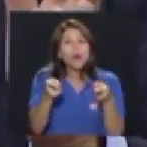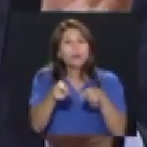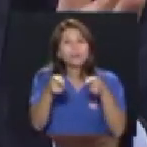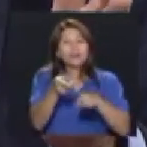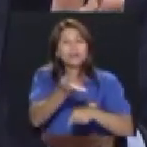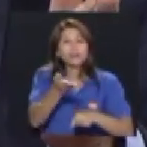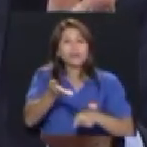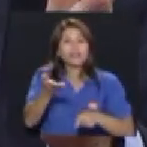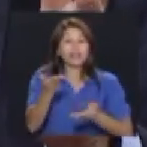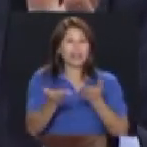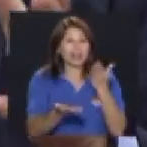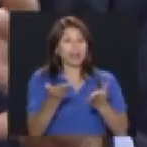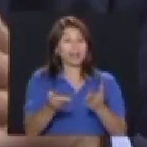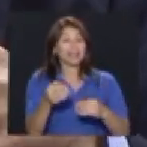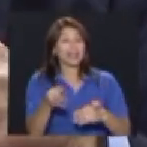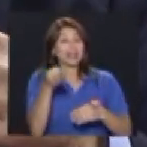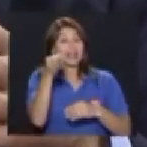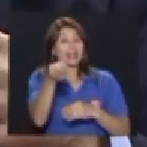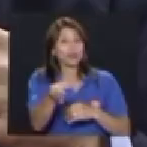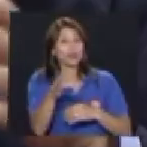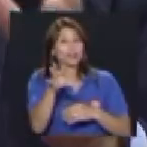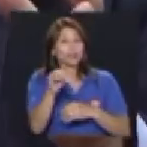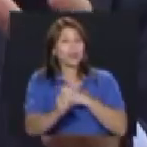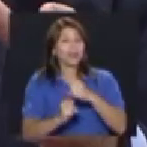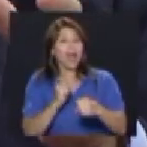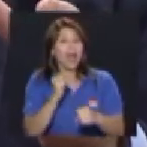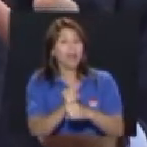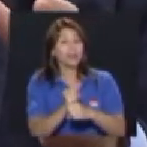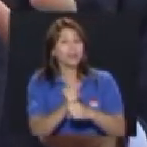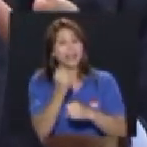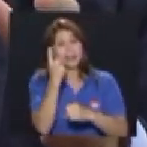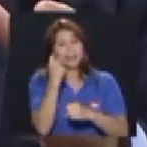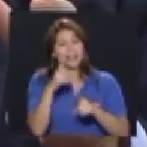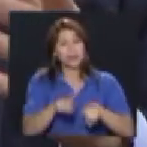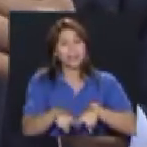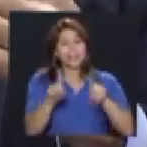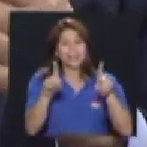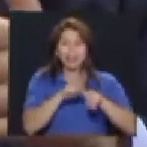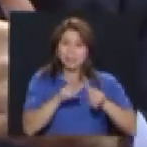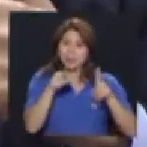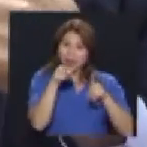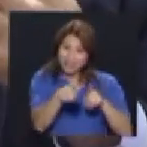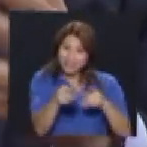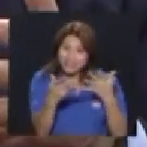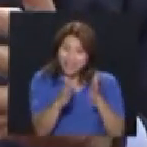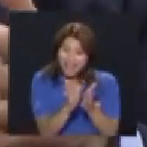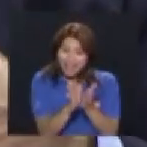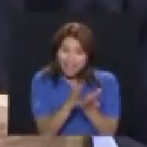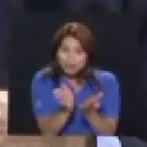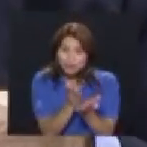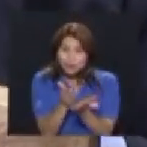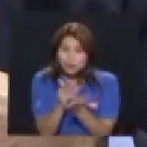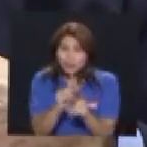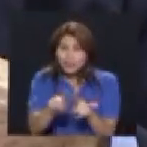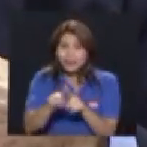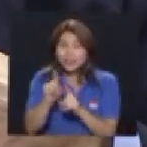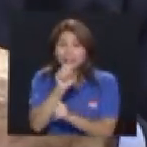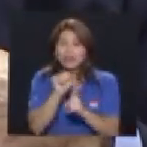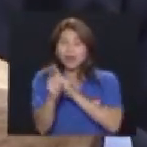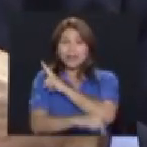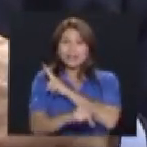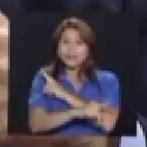sea distinta, pero ahí van a estar las bases para construir una muy buena